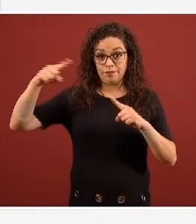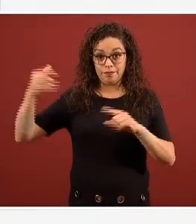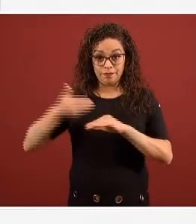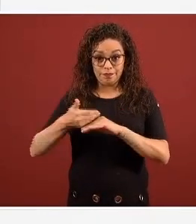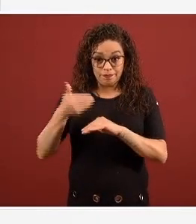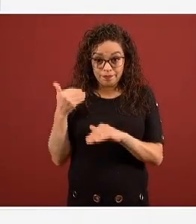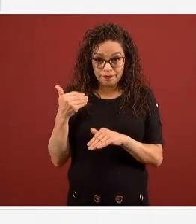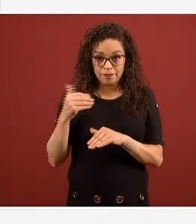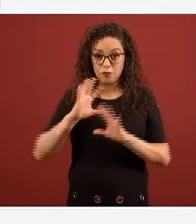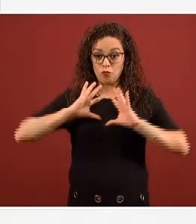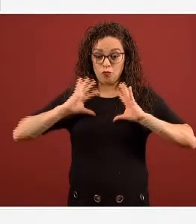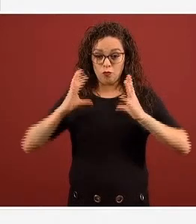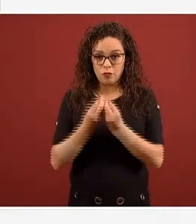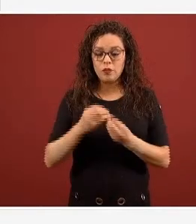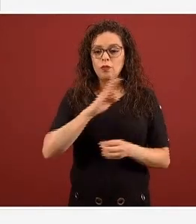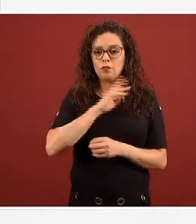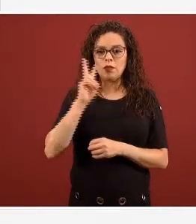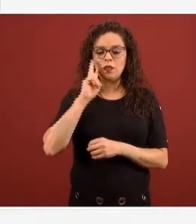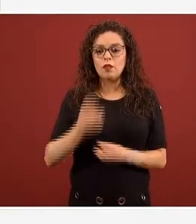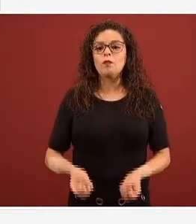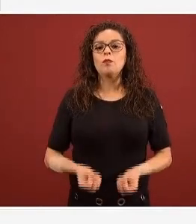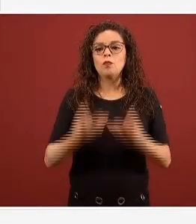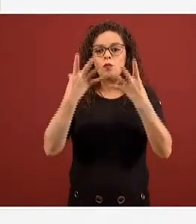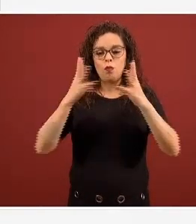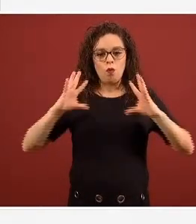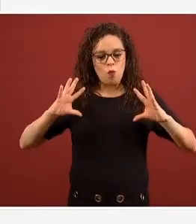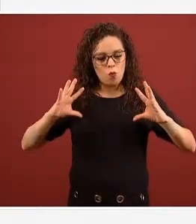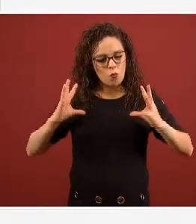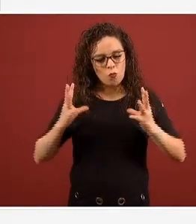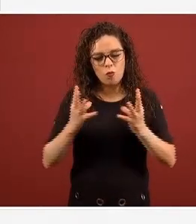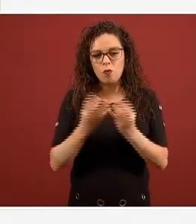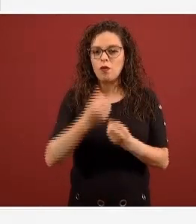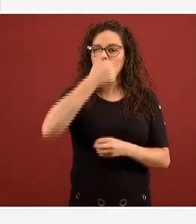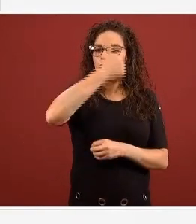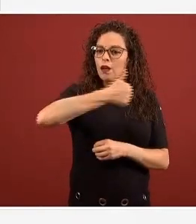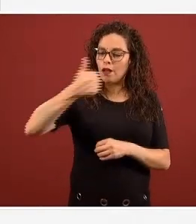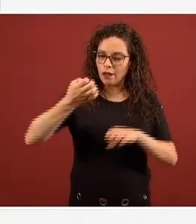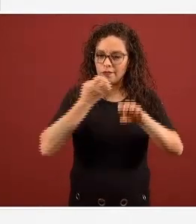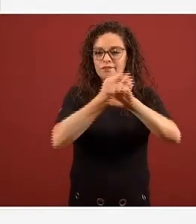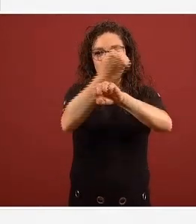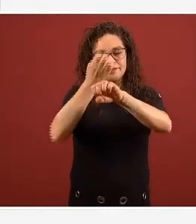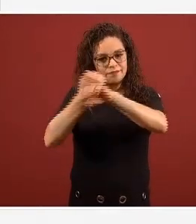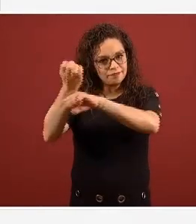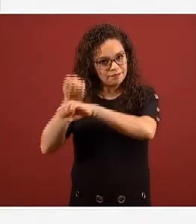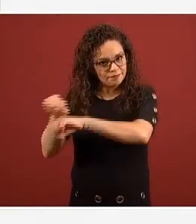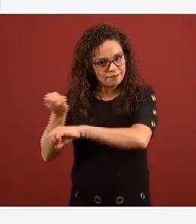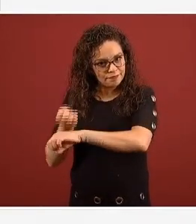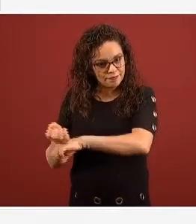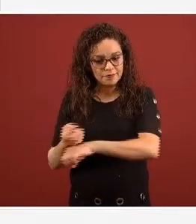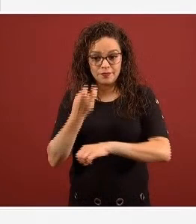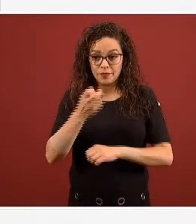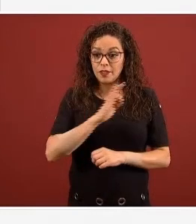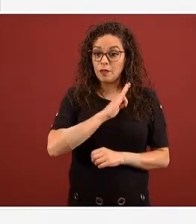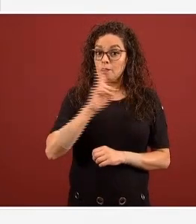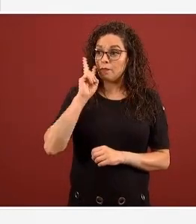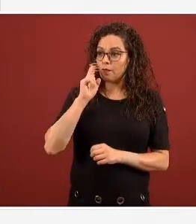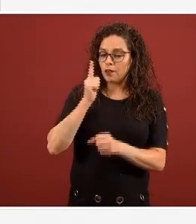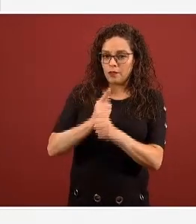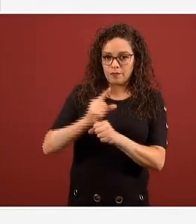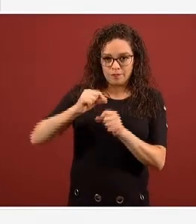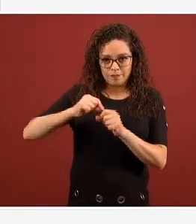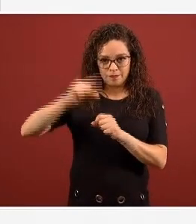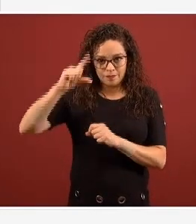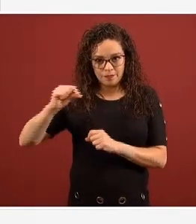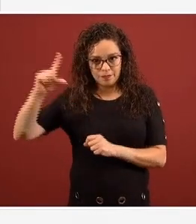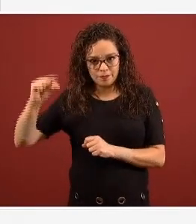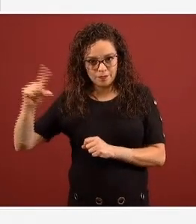viendo cuál era la carga confirmada acumulada de casos para cada entidad federativa. En este gráfico lo que podemos ver es cuál